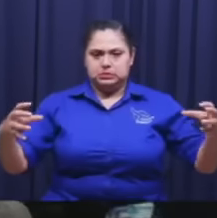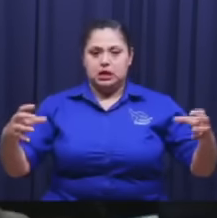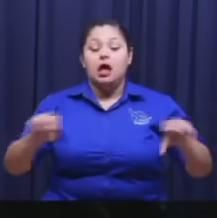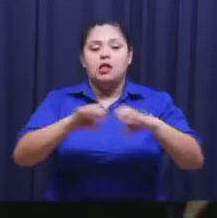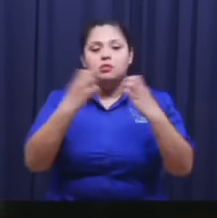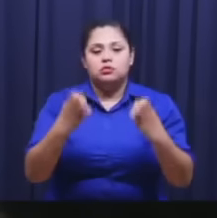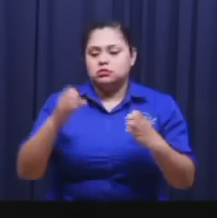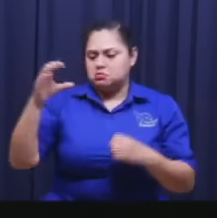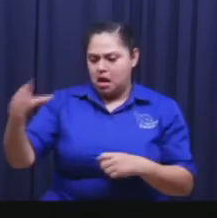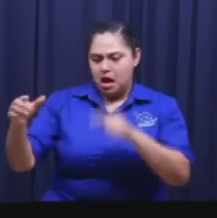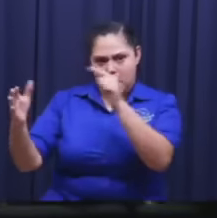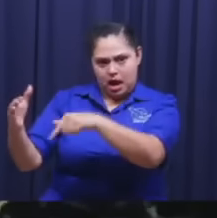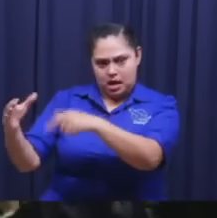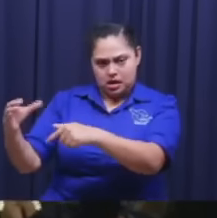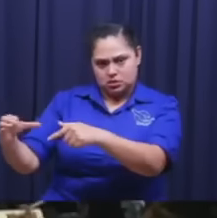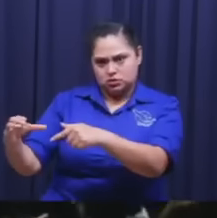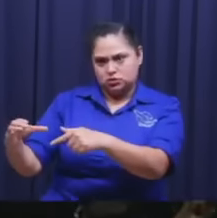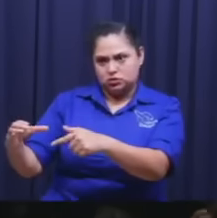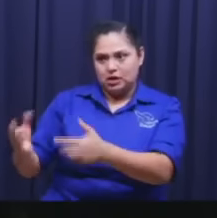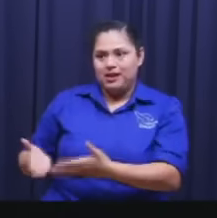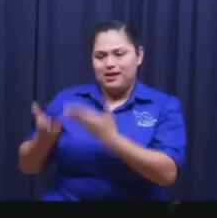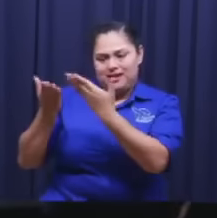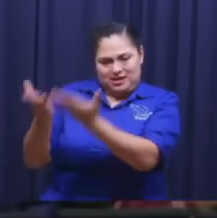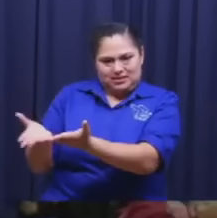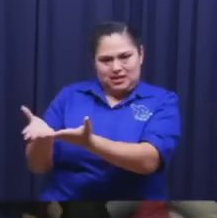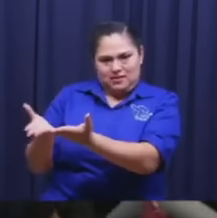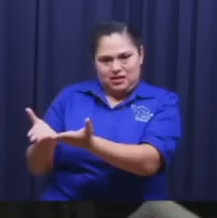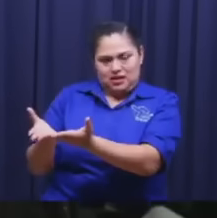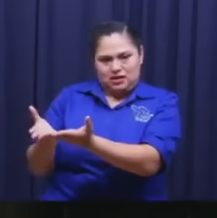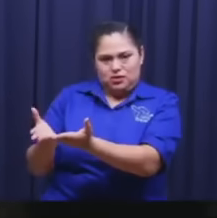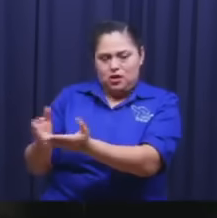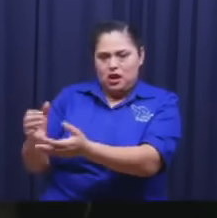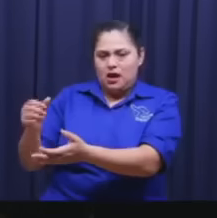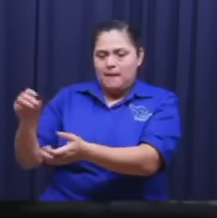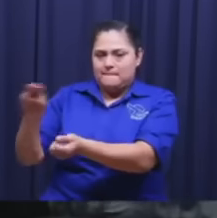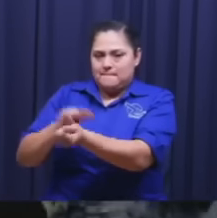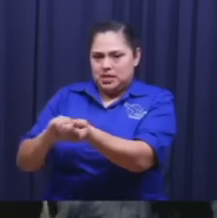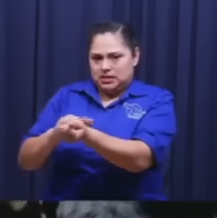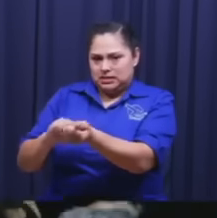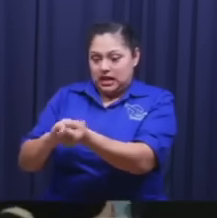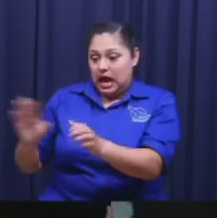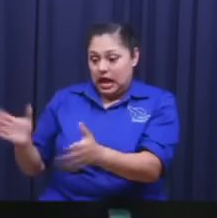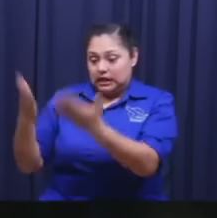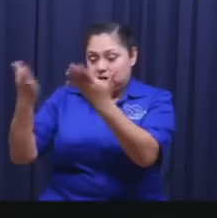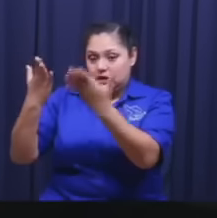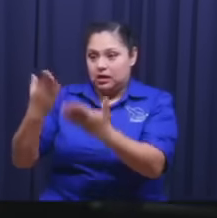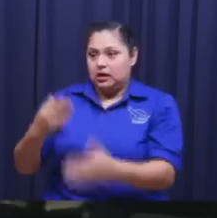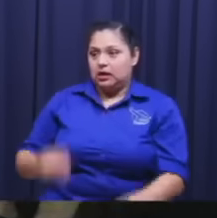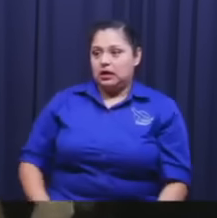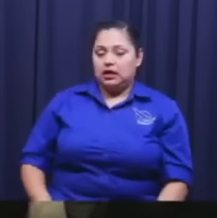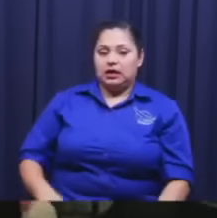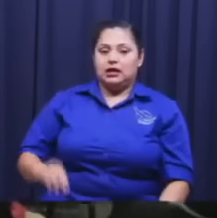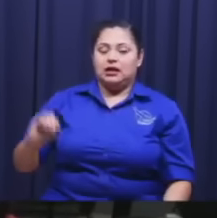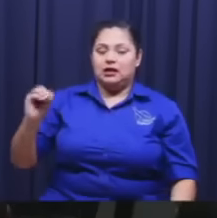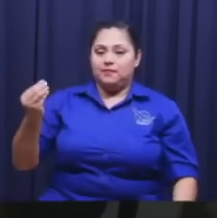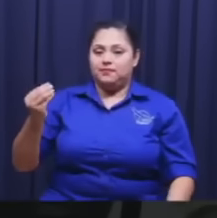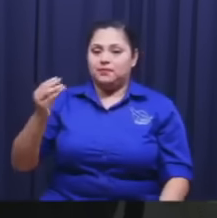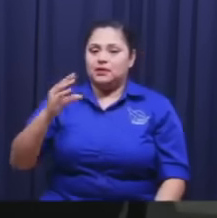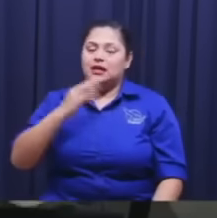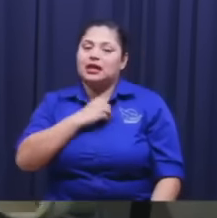Entonces a unos les daban una sustancia activa que iban a lanzar al mercado y que era